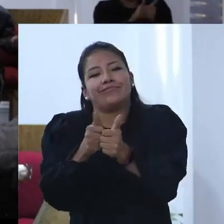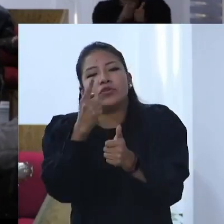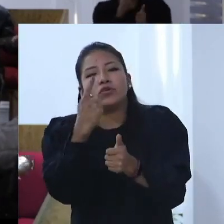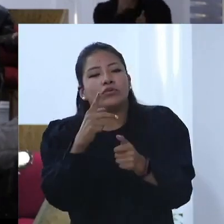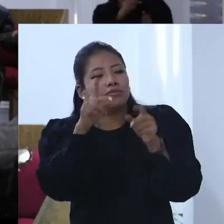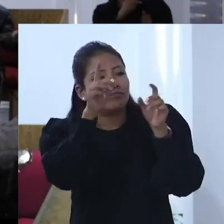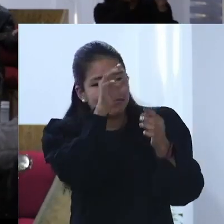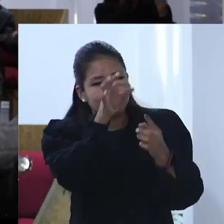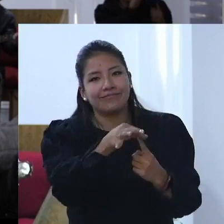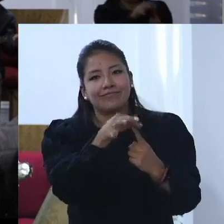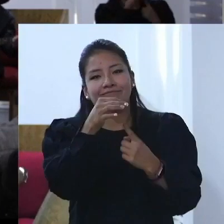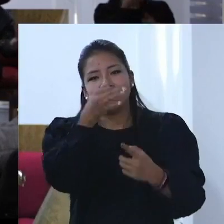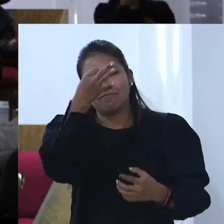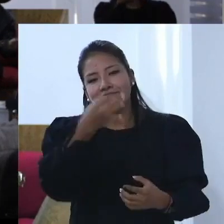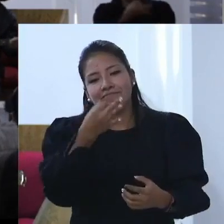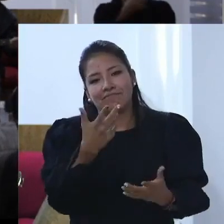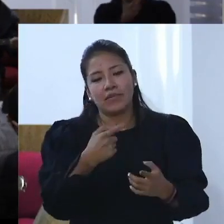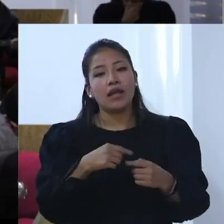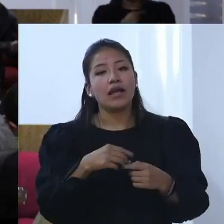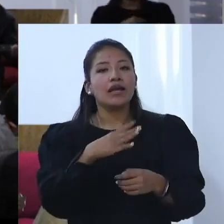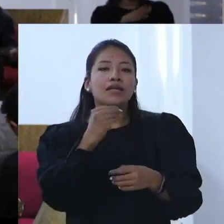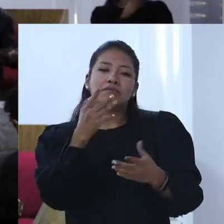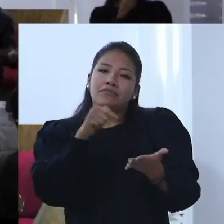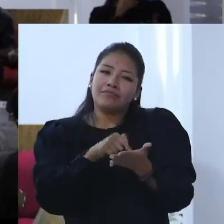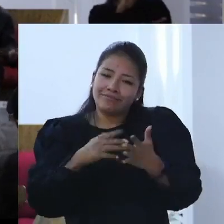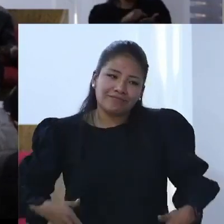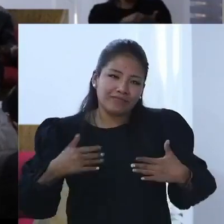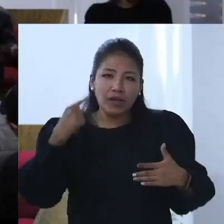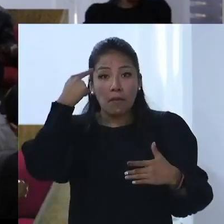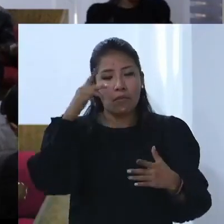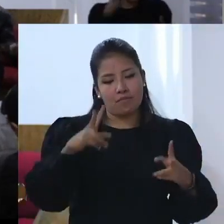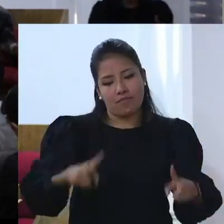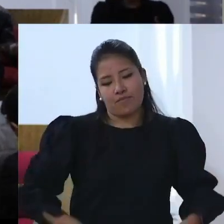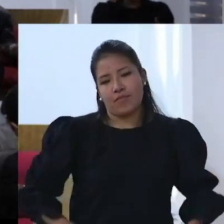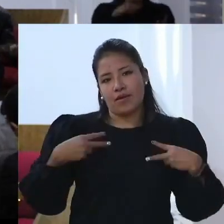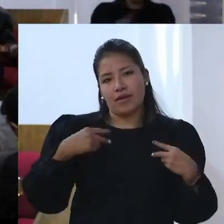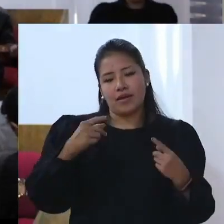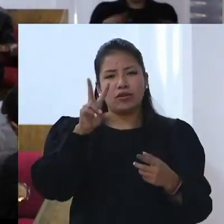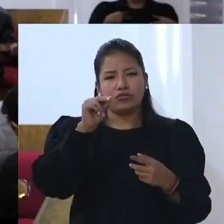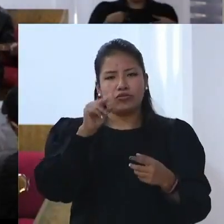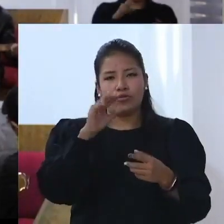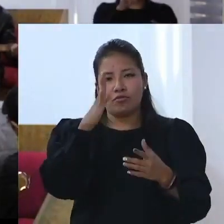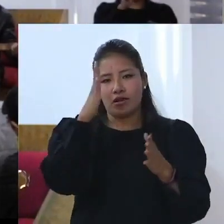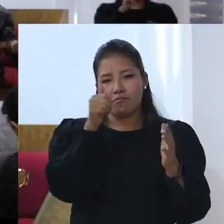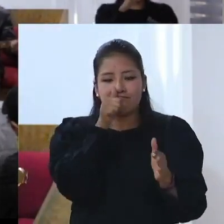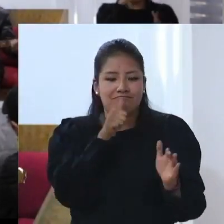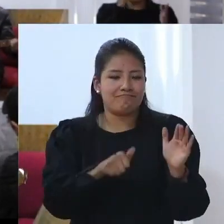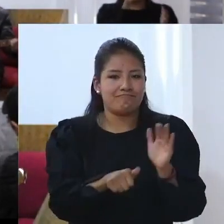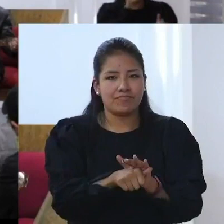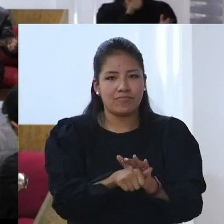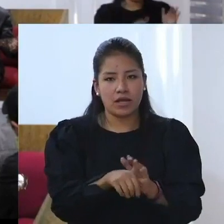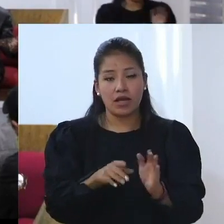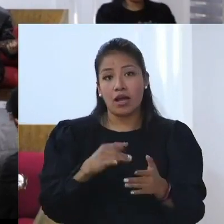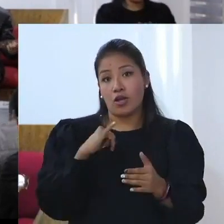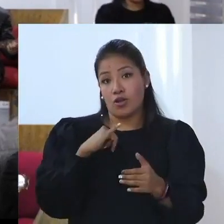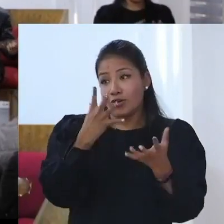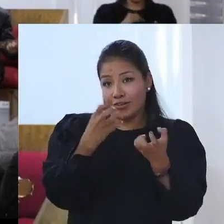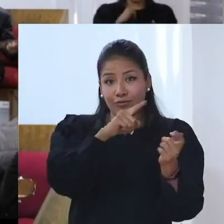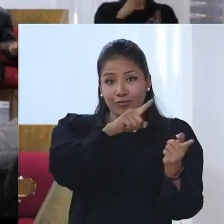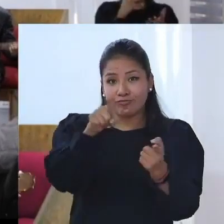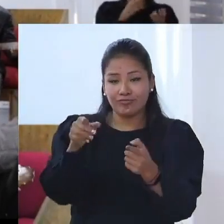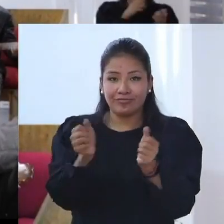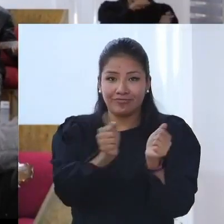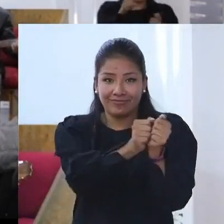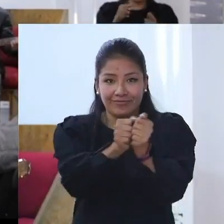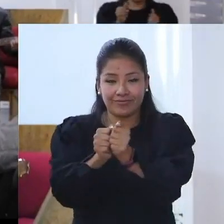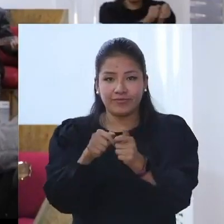Así que la vida estamos para vivirla no para agacharla estamos señores así que espero que me acompañen cantando este tema